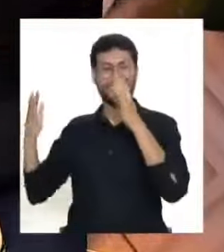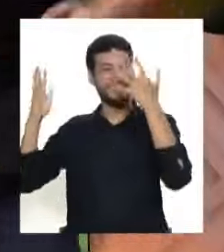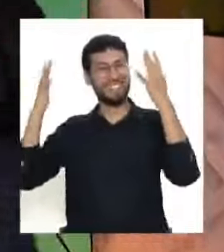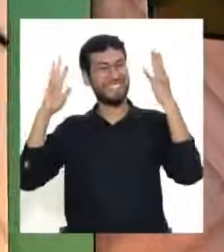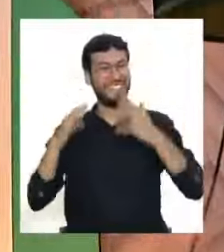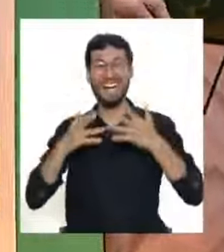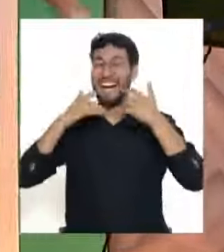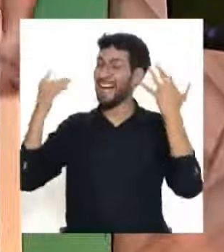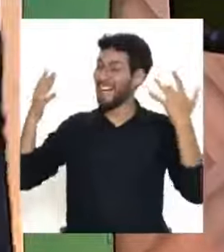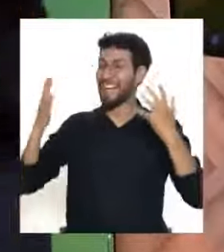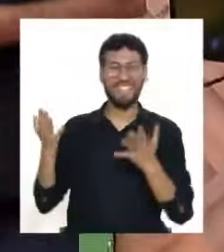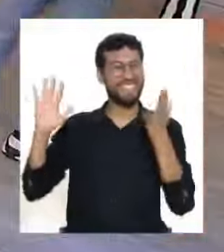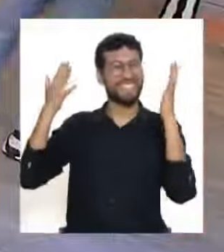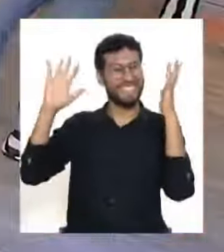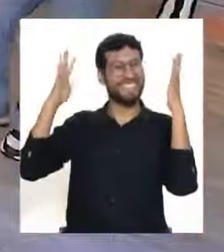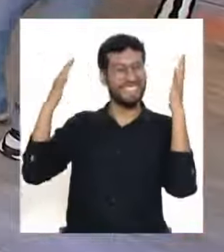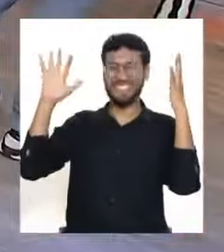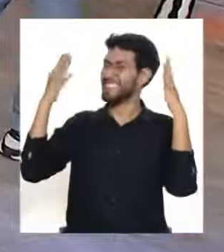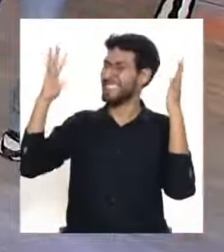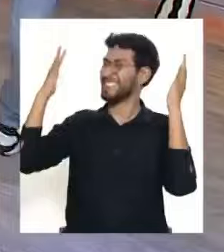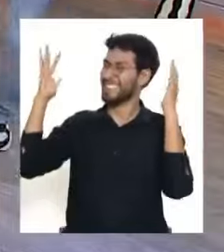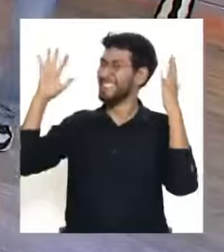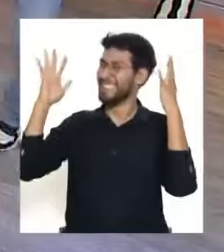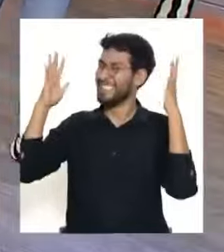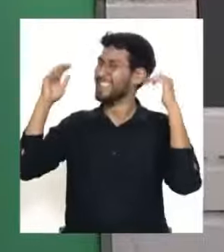¡Qué alegría! Ahí está. Eso.